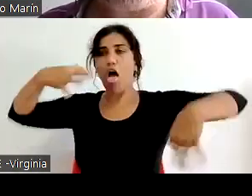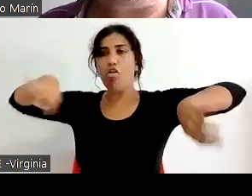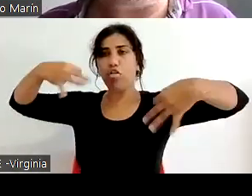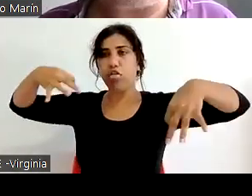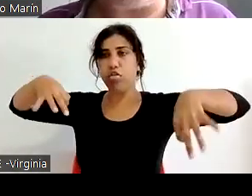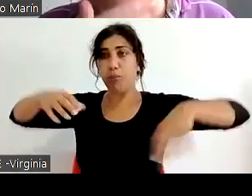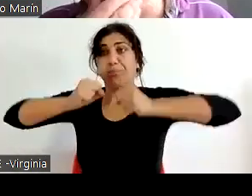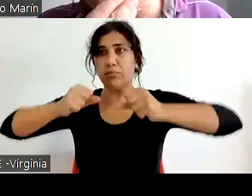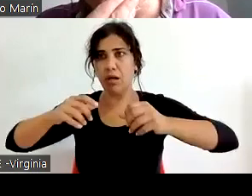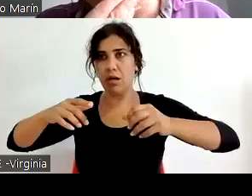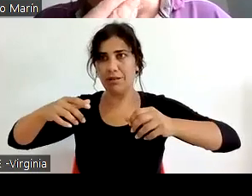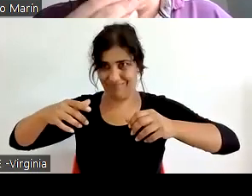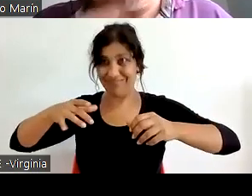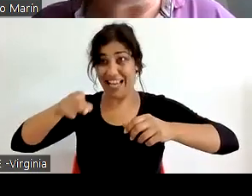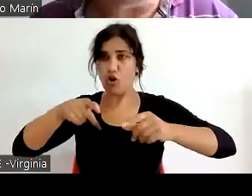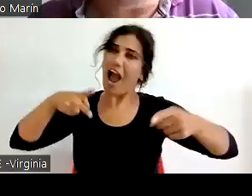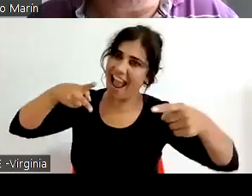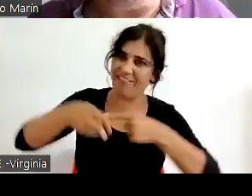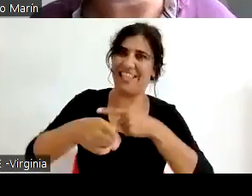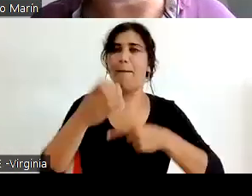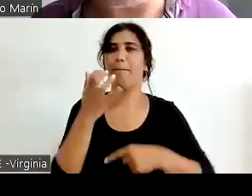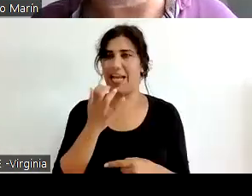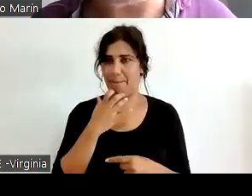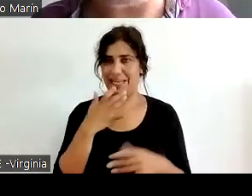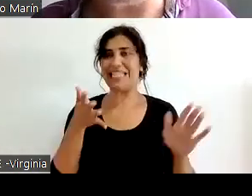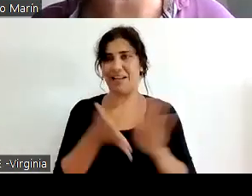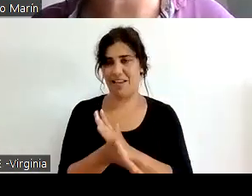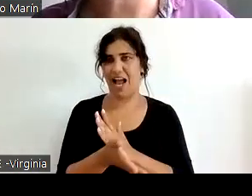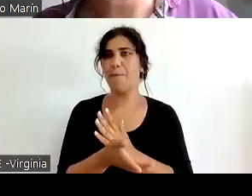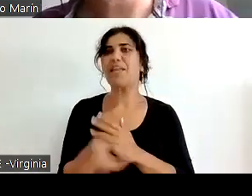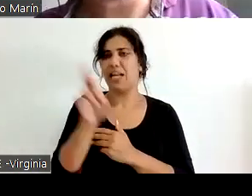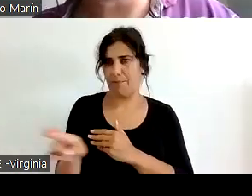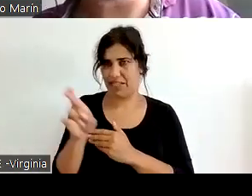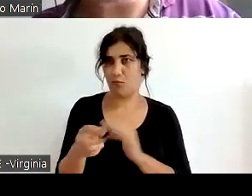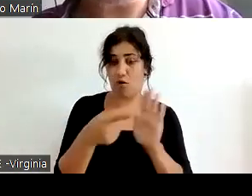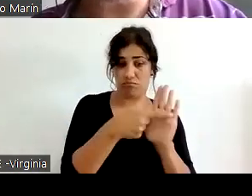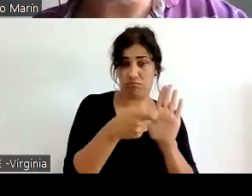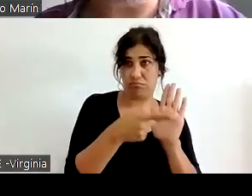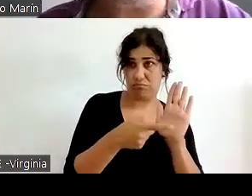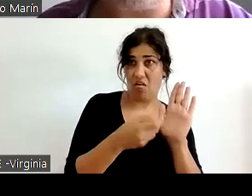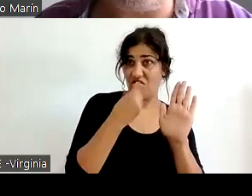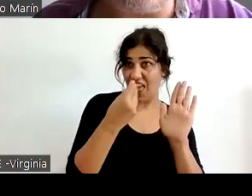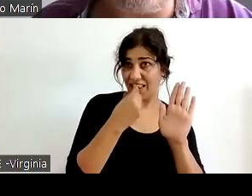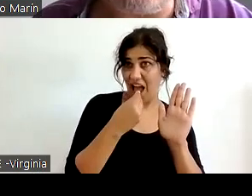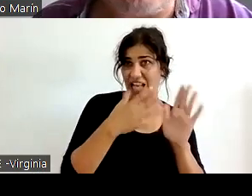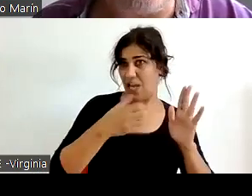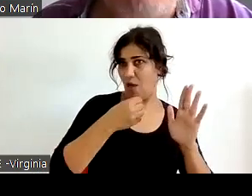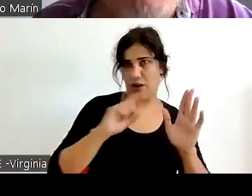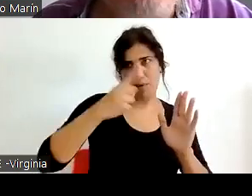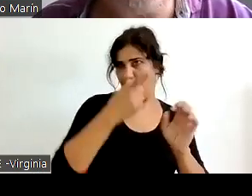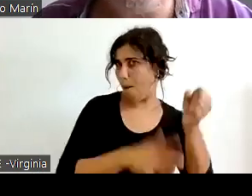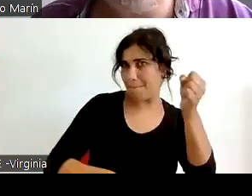como tal. Por lo tanto, insistimos, una dieta saludable sería la base, pero la ayuda de